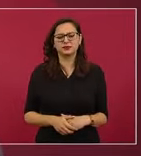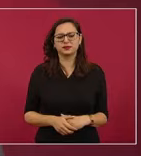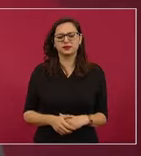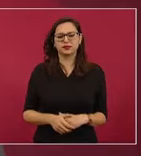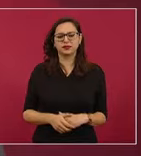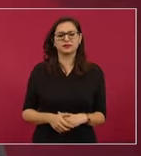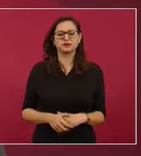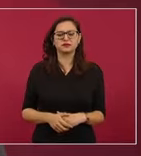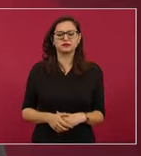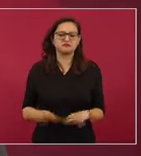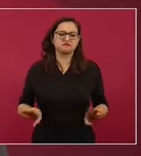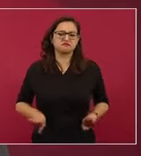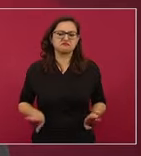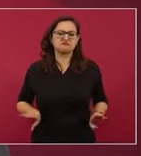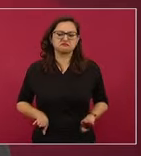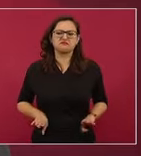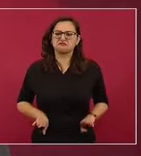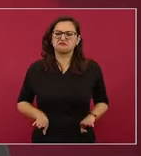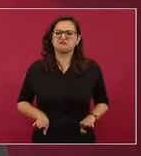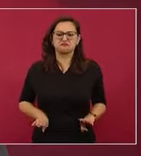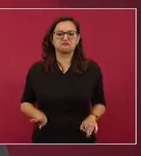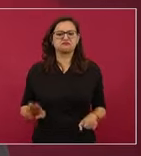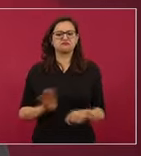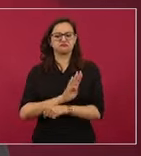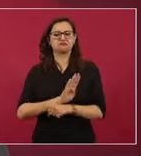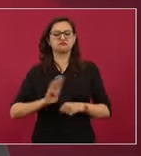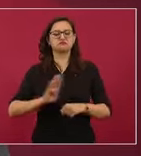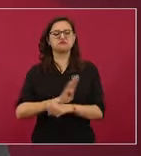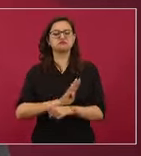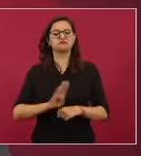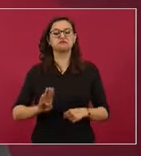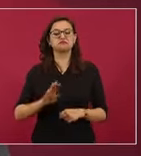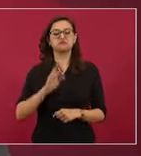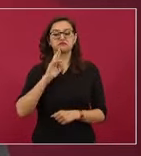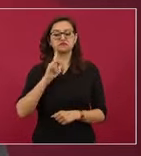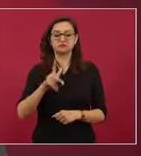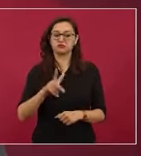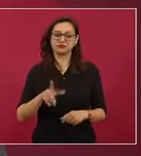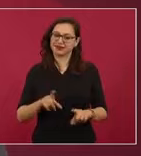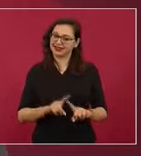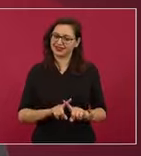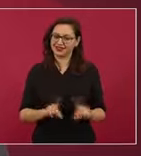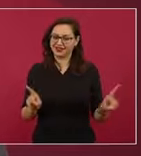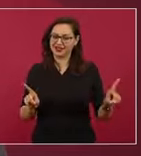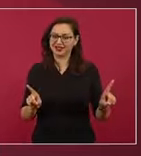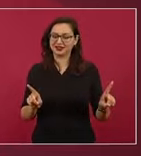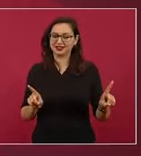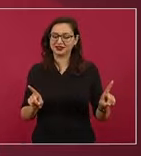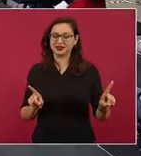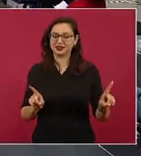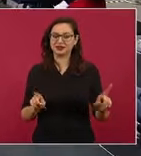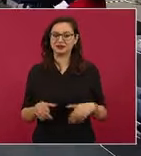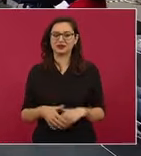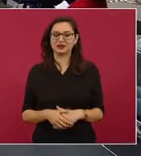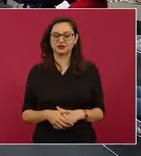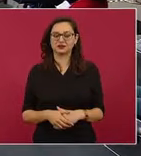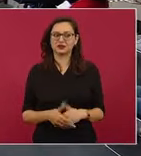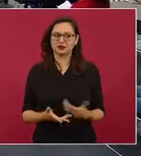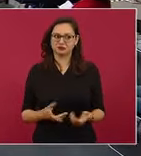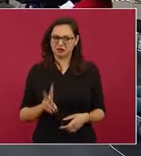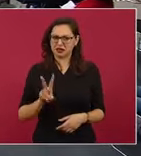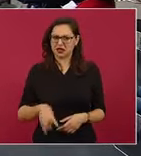nos conviene a las partes no ser iguales. Yo diría que hasta les